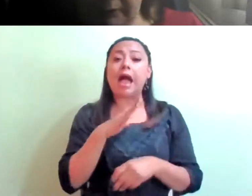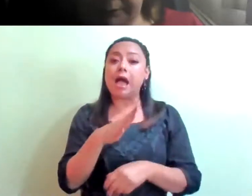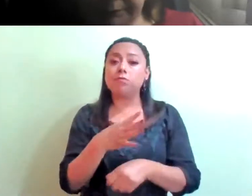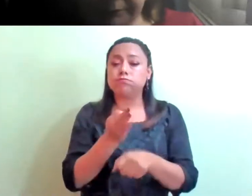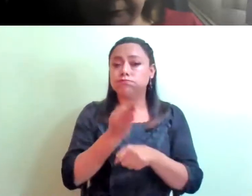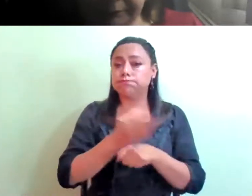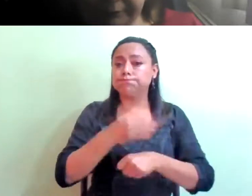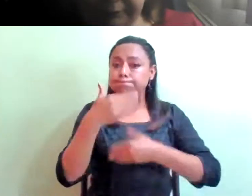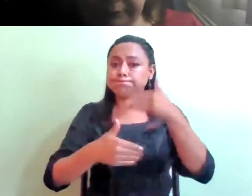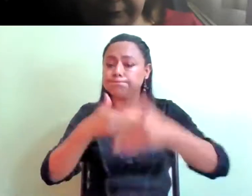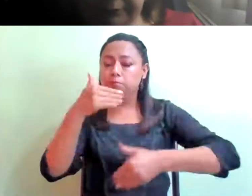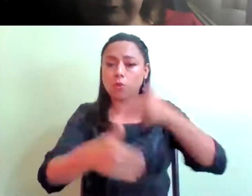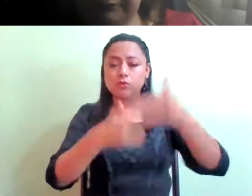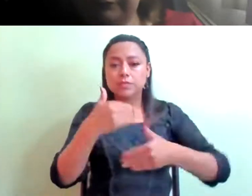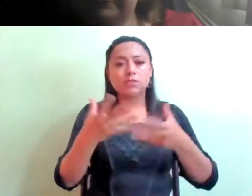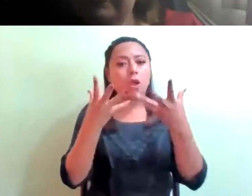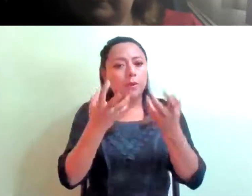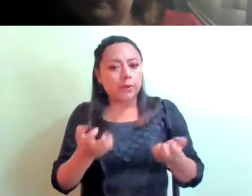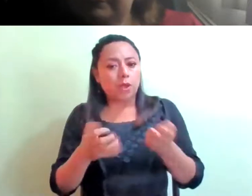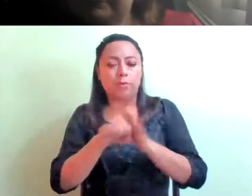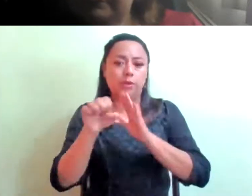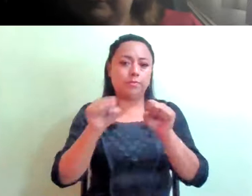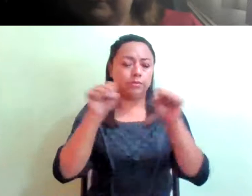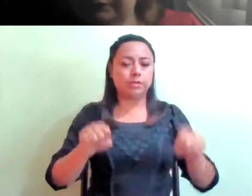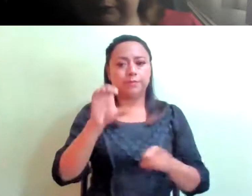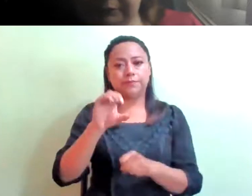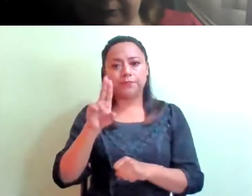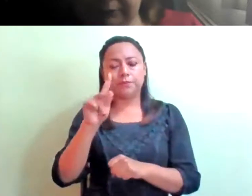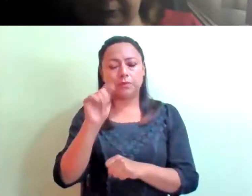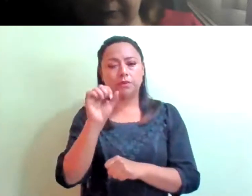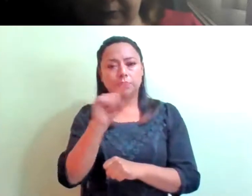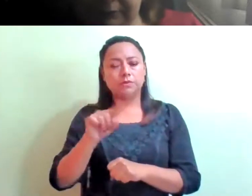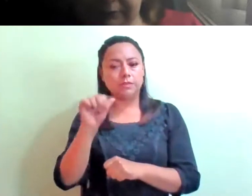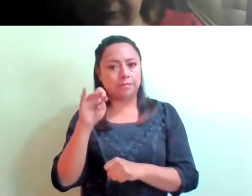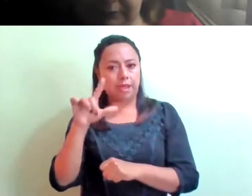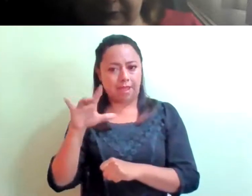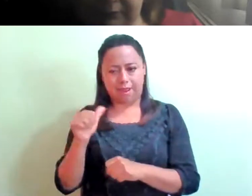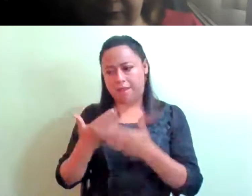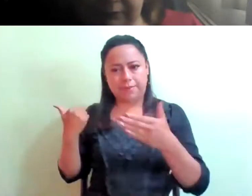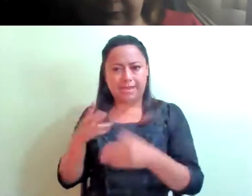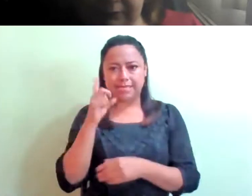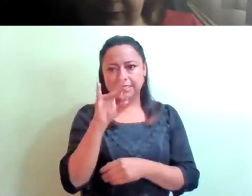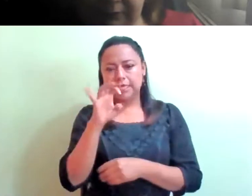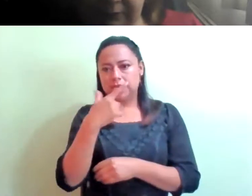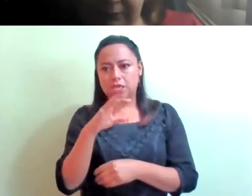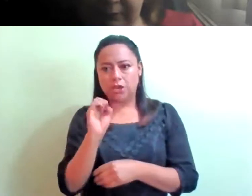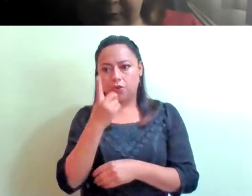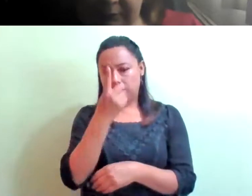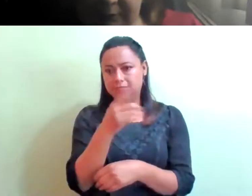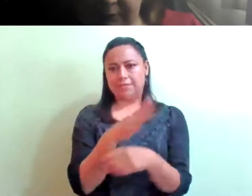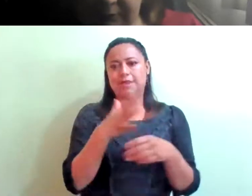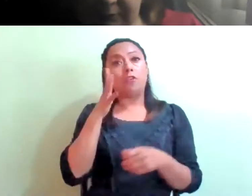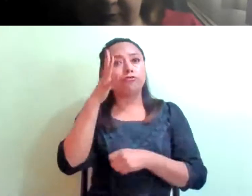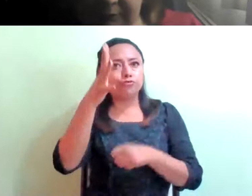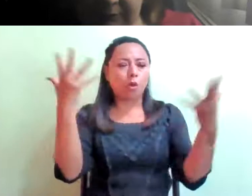particularmente referido al sistema Cuchamala. Si bien Diego presentaba un escenario a futuro de incertidumbre, como decía yo anteriormente, ya llegó. Estamos